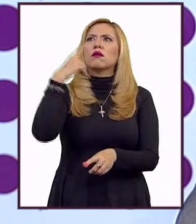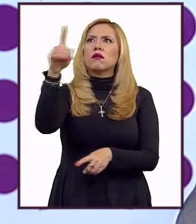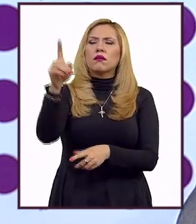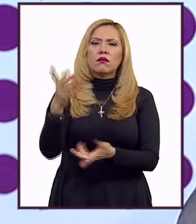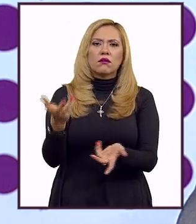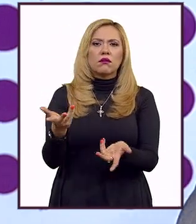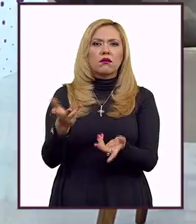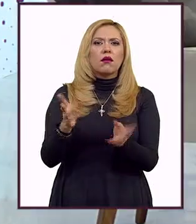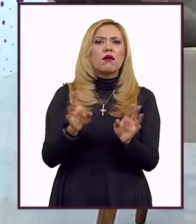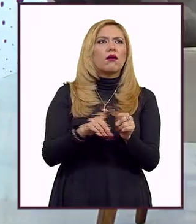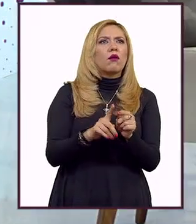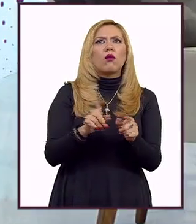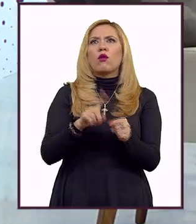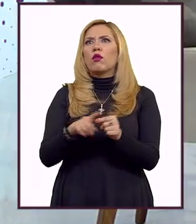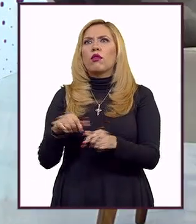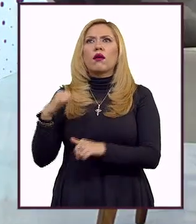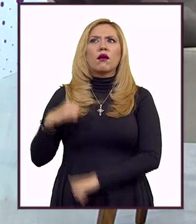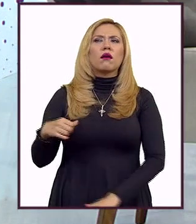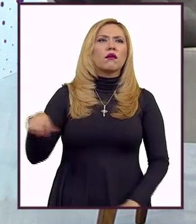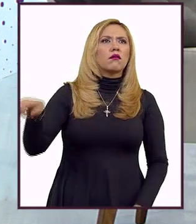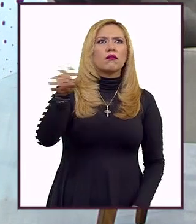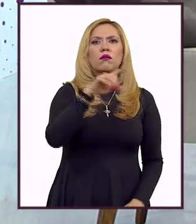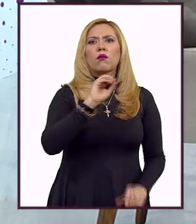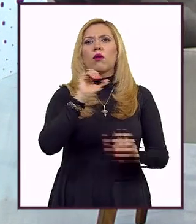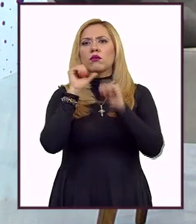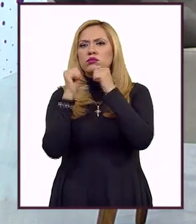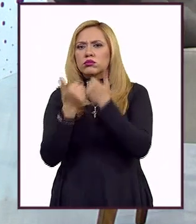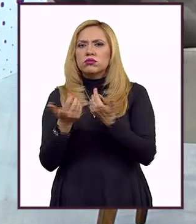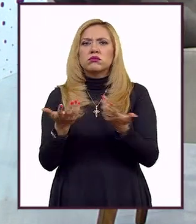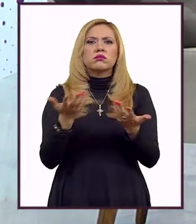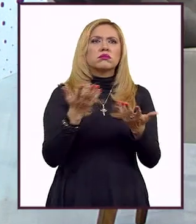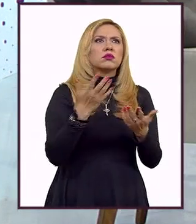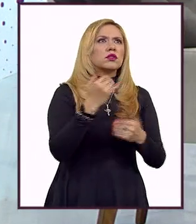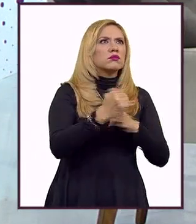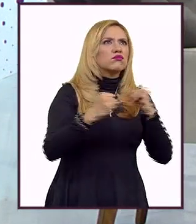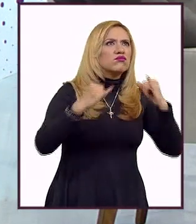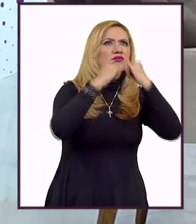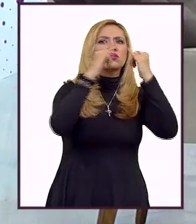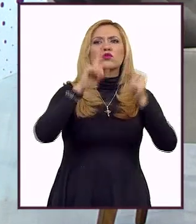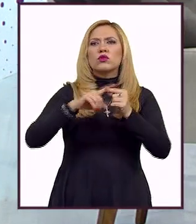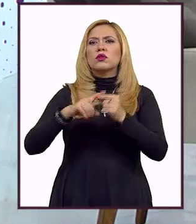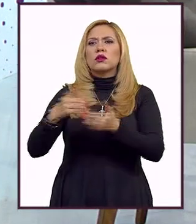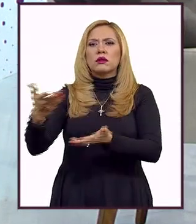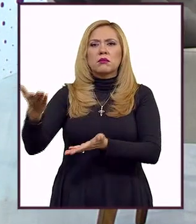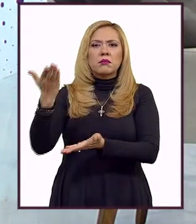organismos, tanto autoridades como organismos, puede acudir a presentar su denuncia o pedir apoyo?